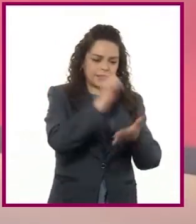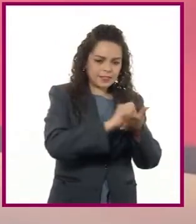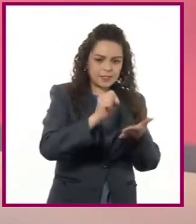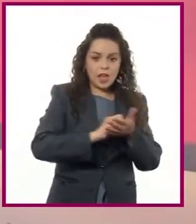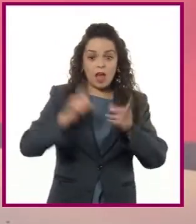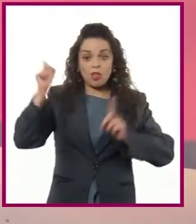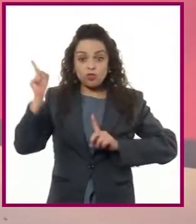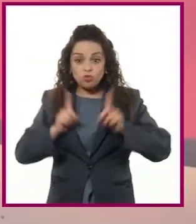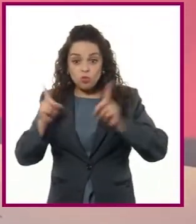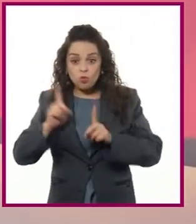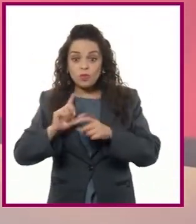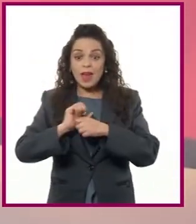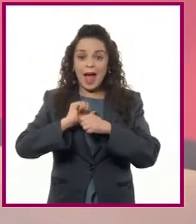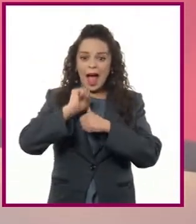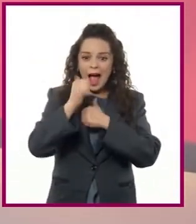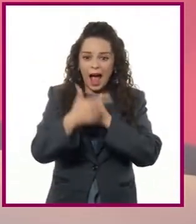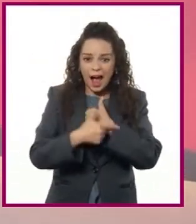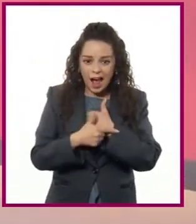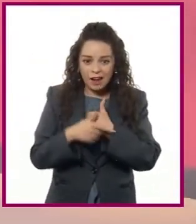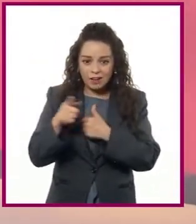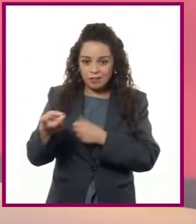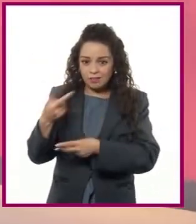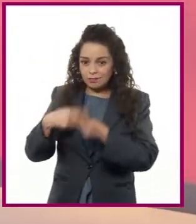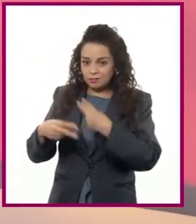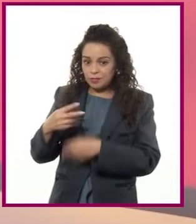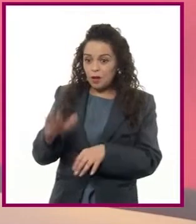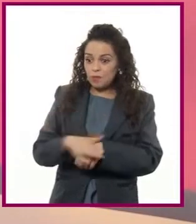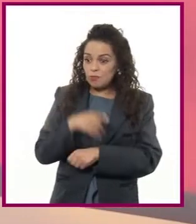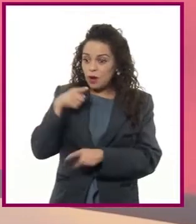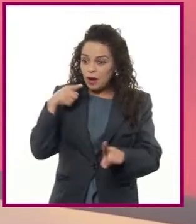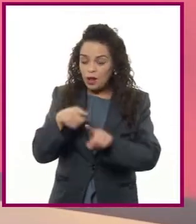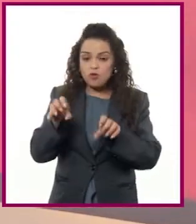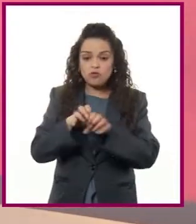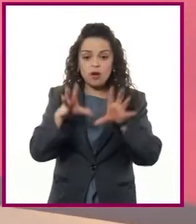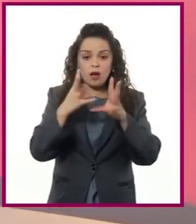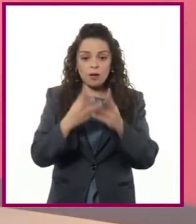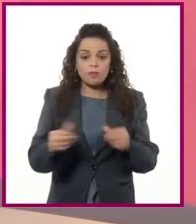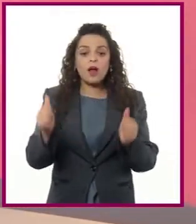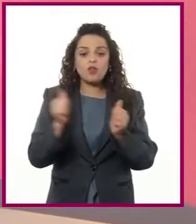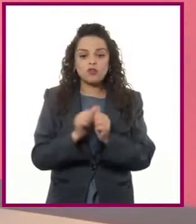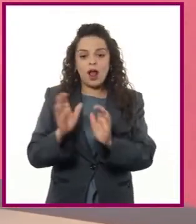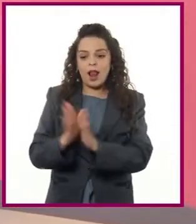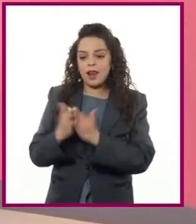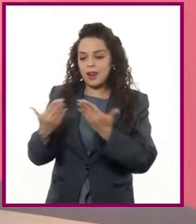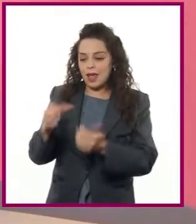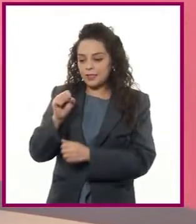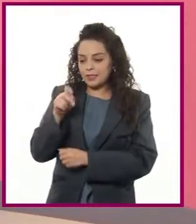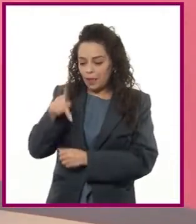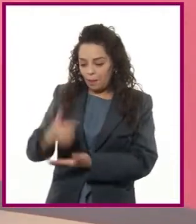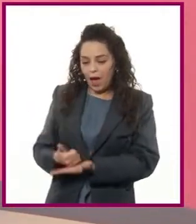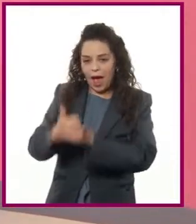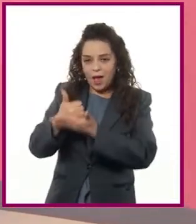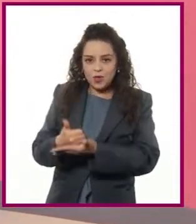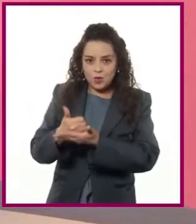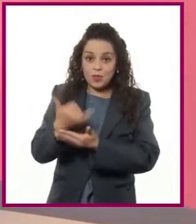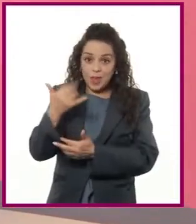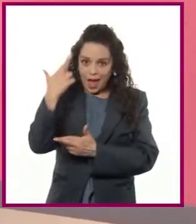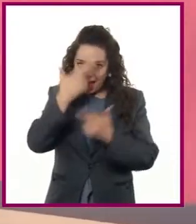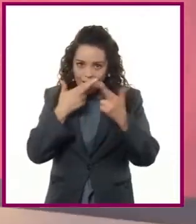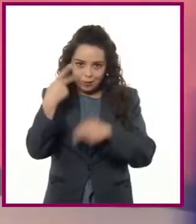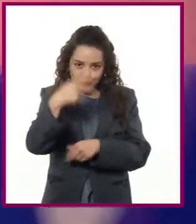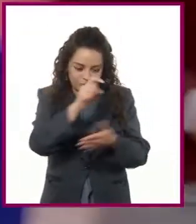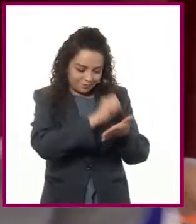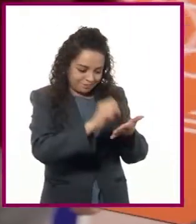inquietudes, dificultades que surjan, pues muchas de estas las podrán resolver al momento de consultar su libro de texto y, ¿qué creen?, revisar sus